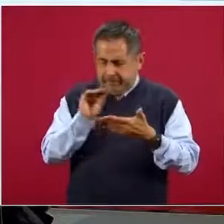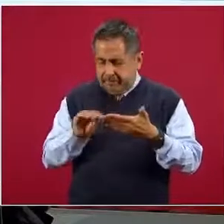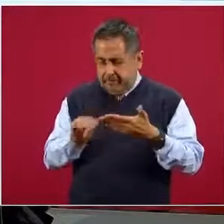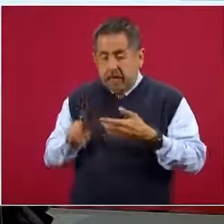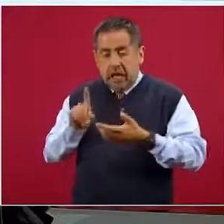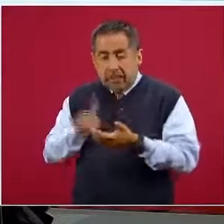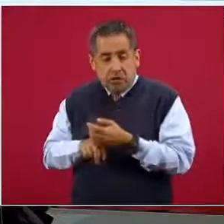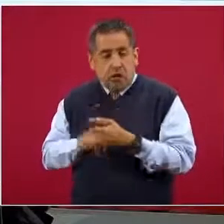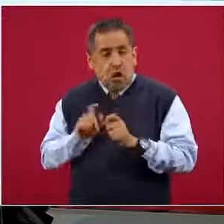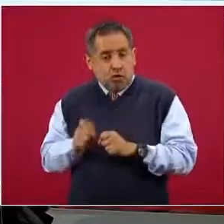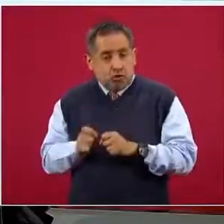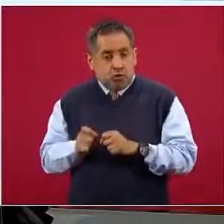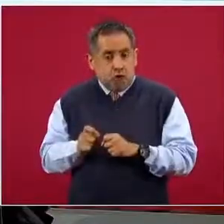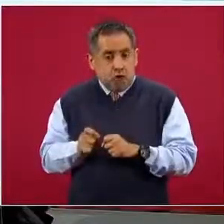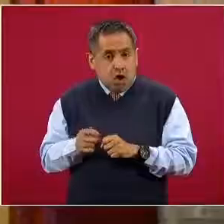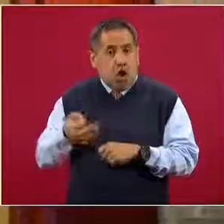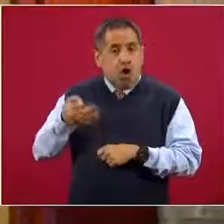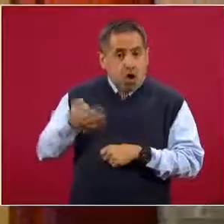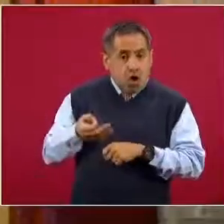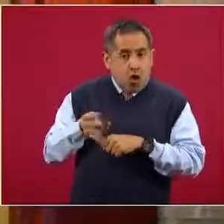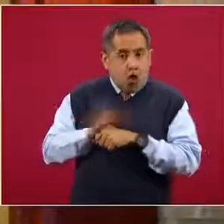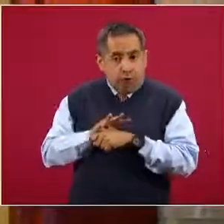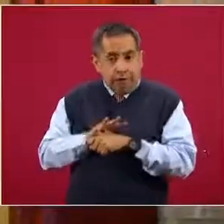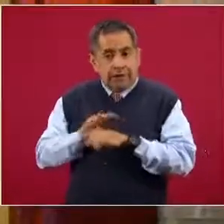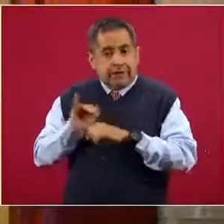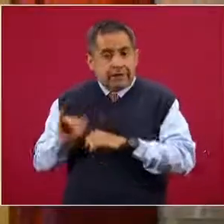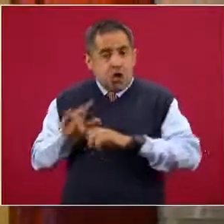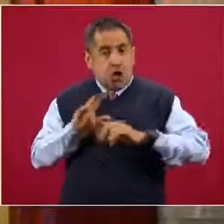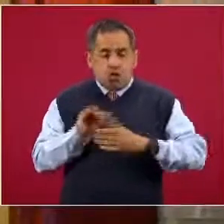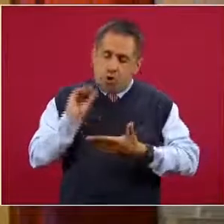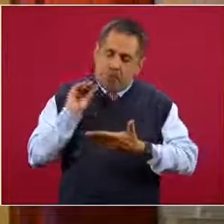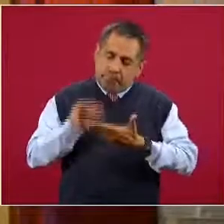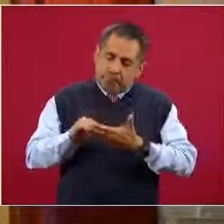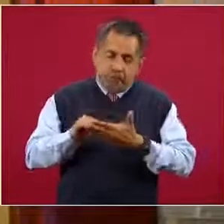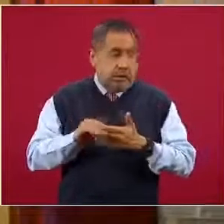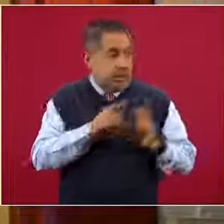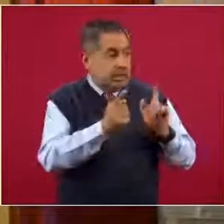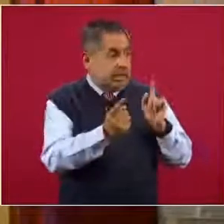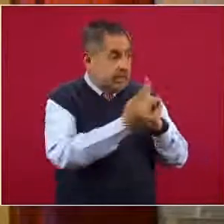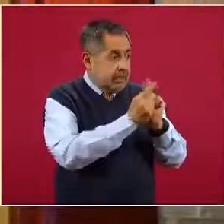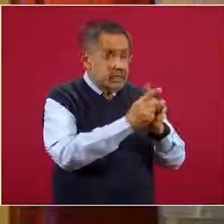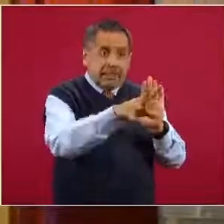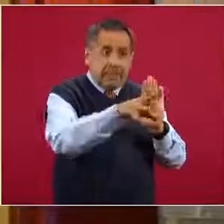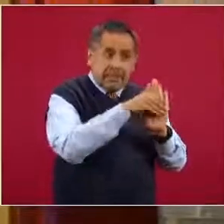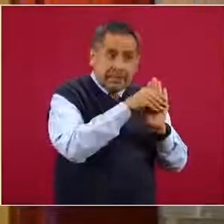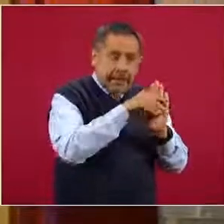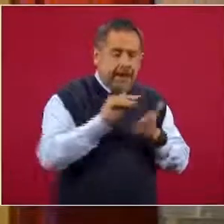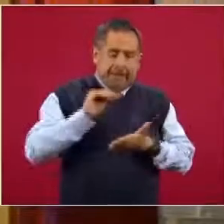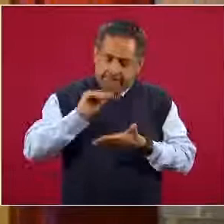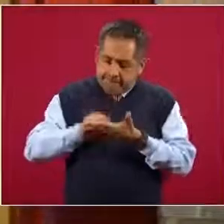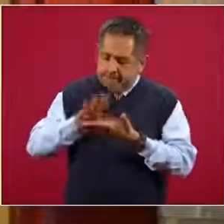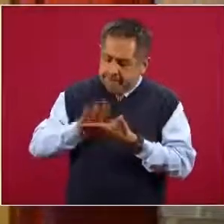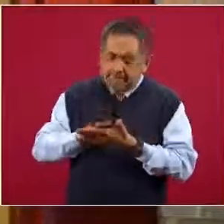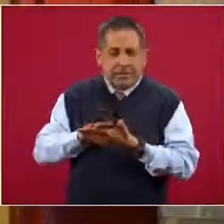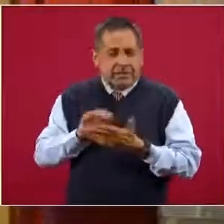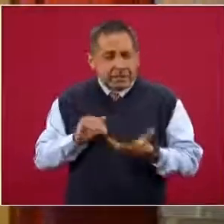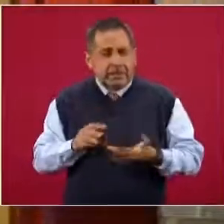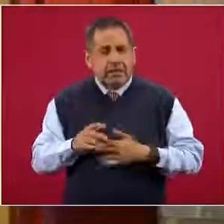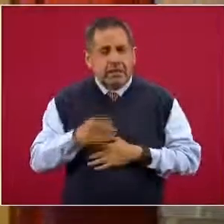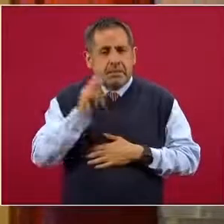si el caso era confirmado por este tipo de asociaciones, pero además recuerden que estos casos deben